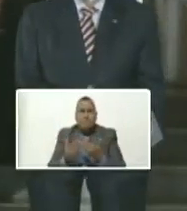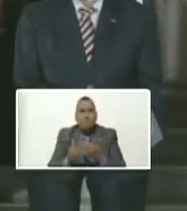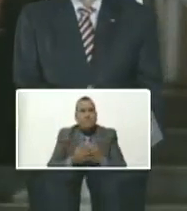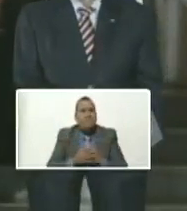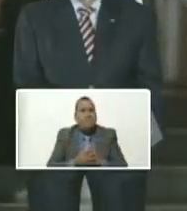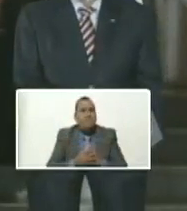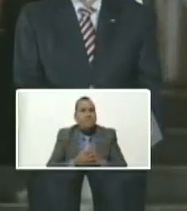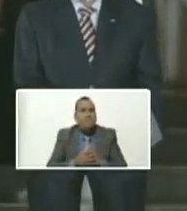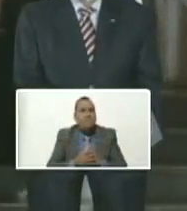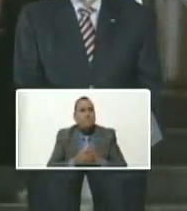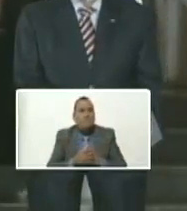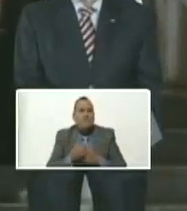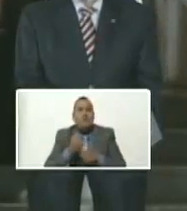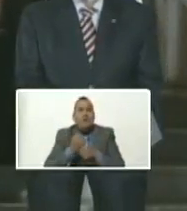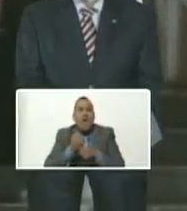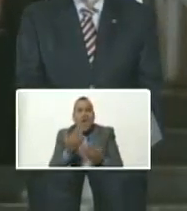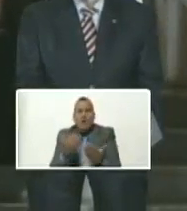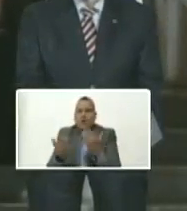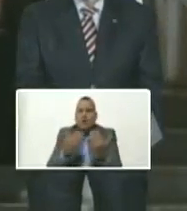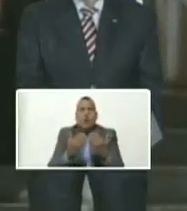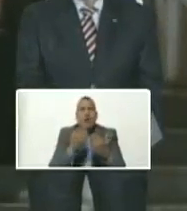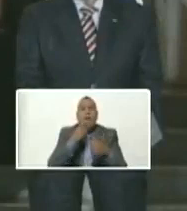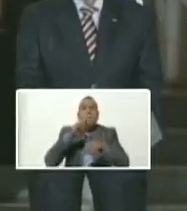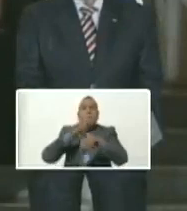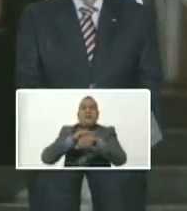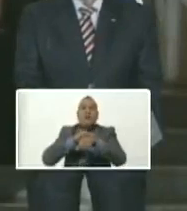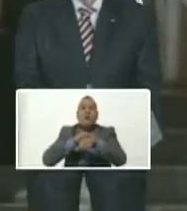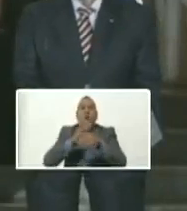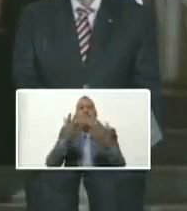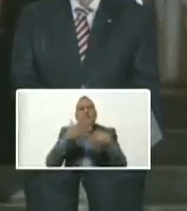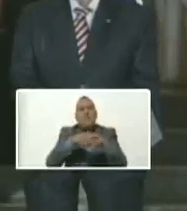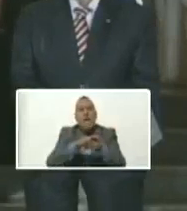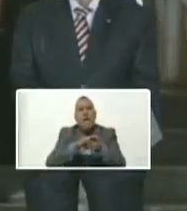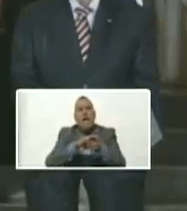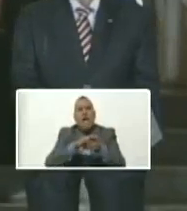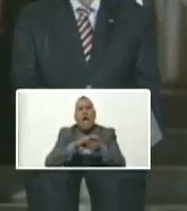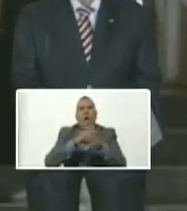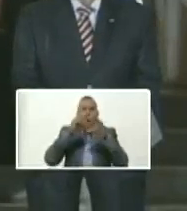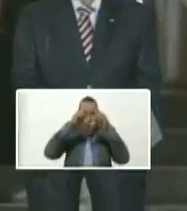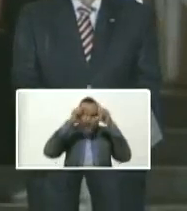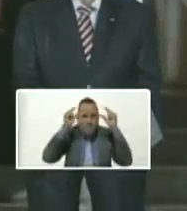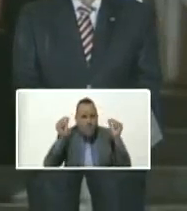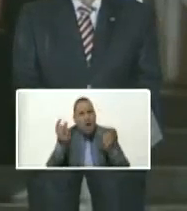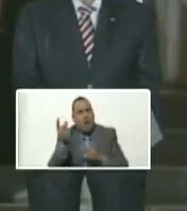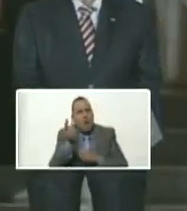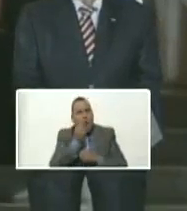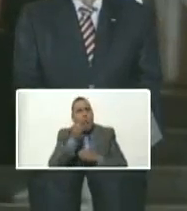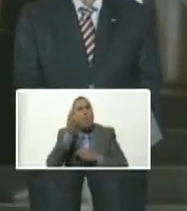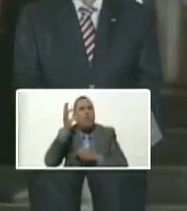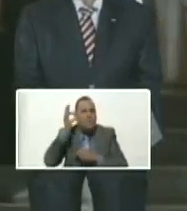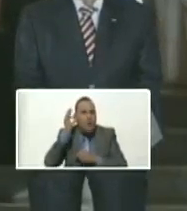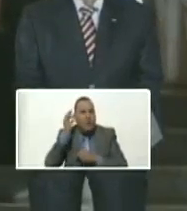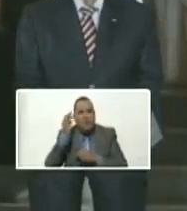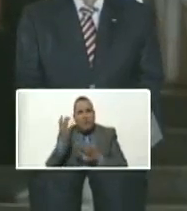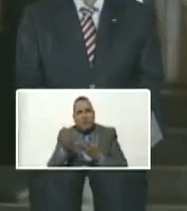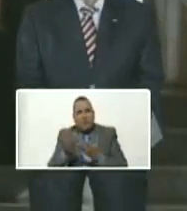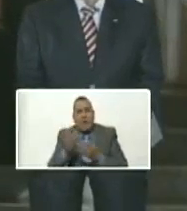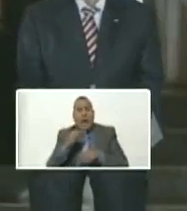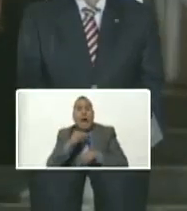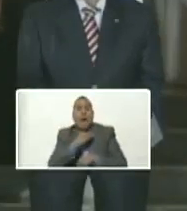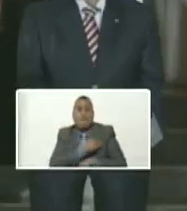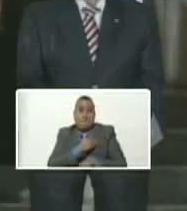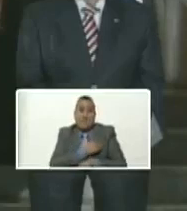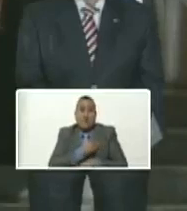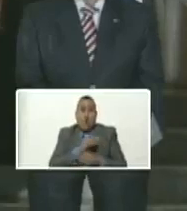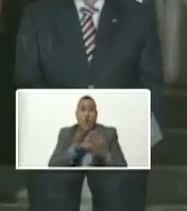conjuntamente con los médicos, médicas integrales comunitarias de Venezuela, enfermeros, enfermeras, para atender a través de la misión Barrio